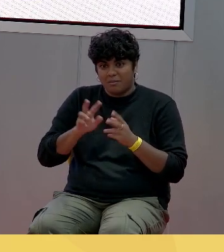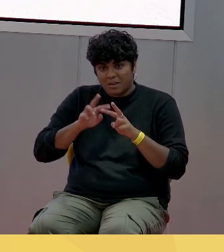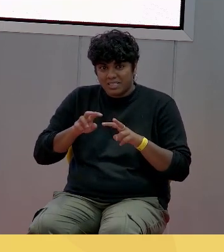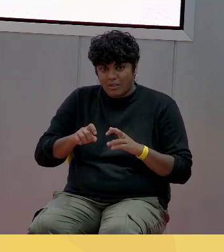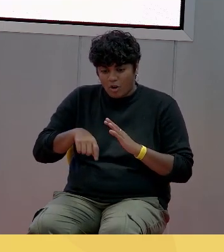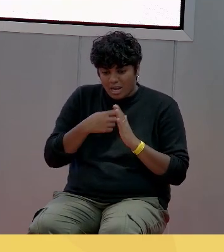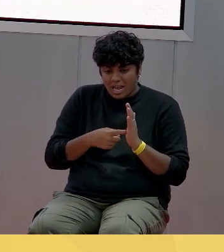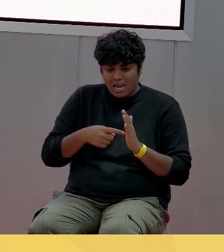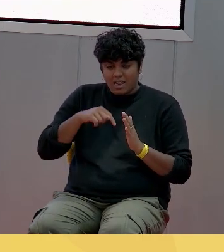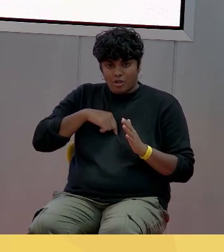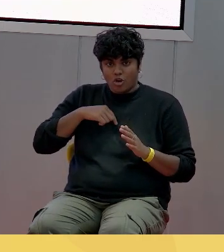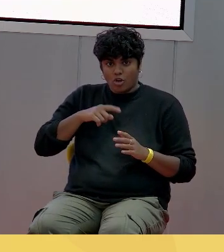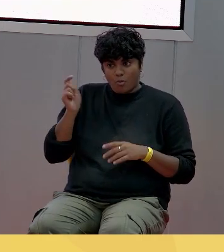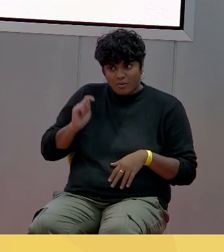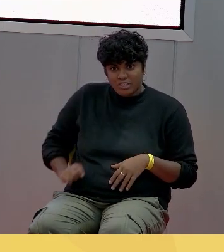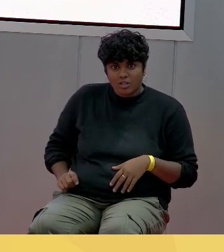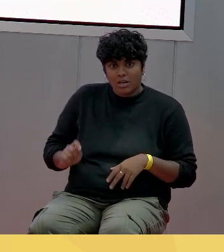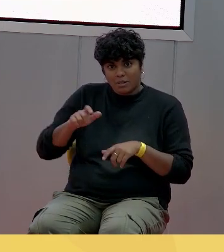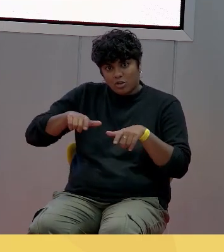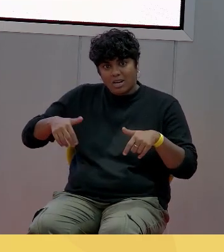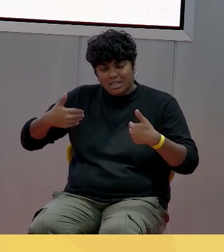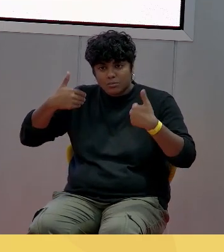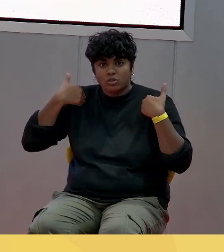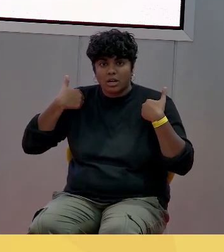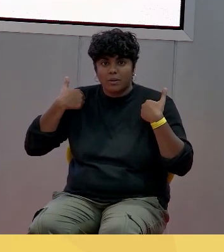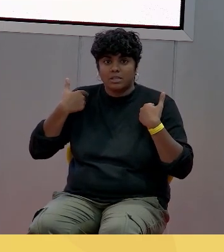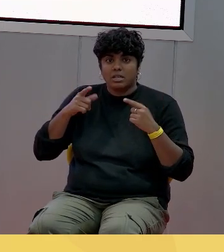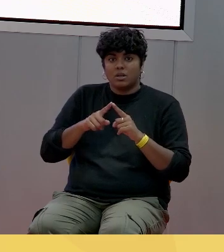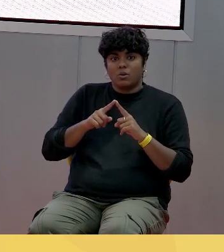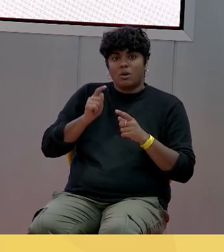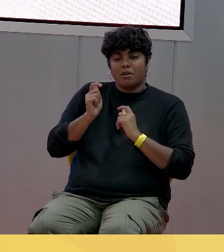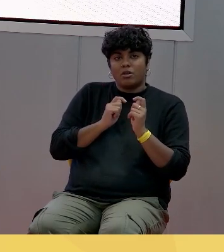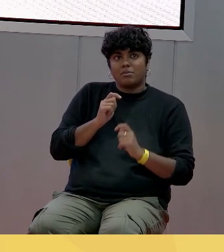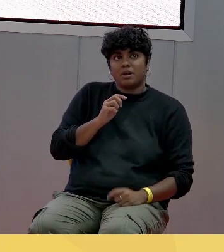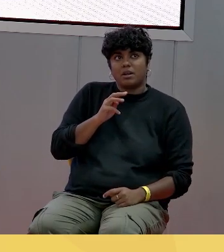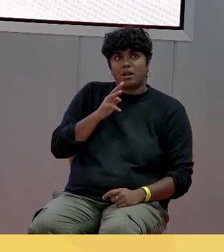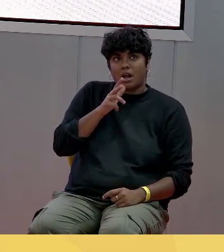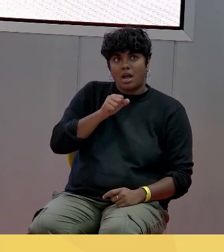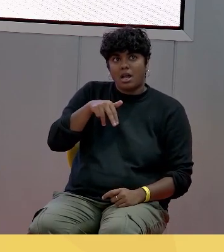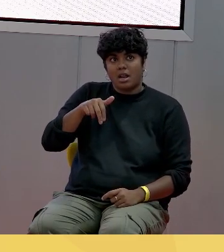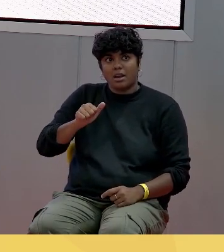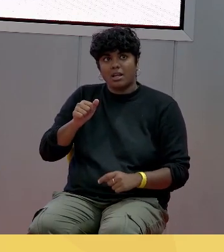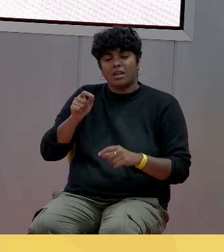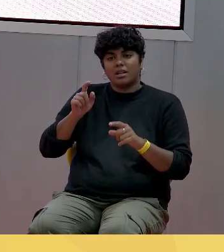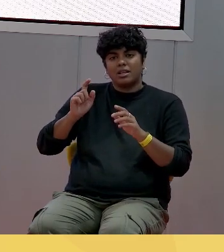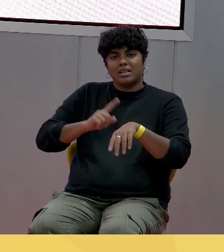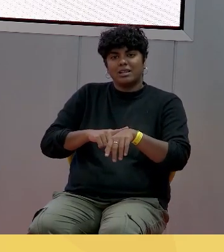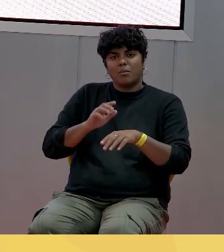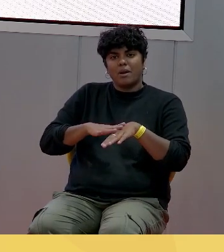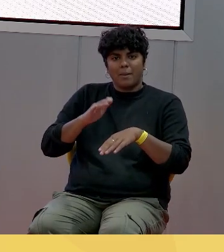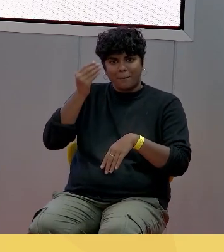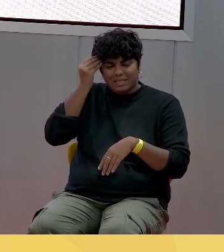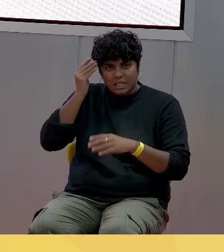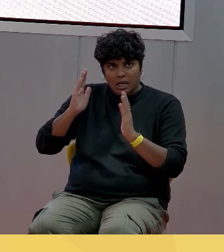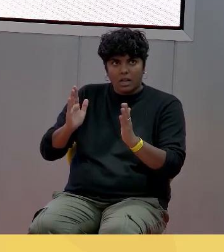legal o deontológico o profesional de los responsables. Como explica la periodista Hannah Barnes en su libro Time to Think, todo esto no pasó por casualidad, sino